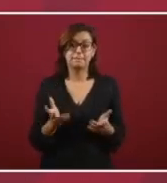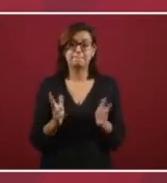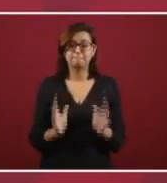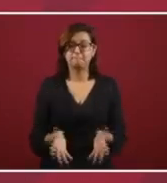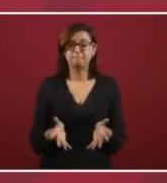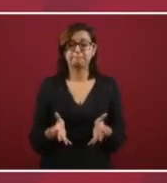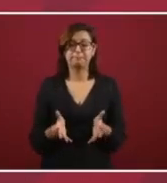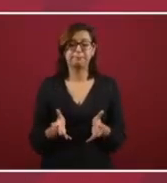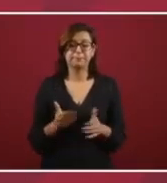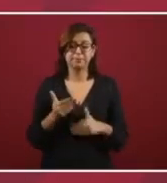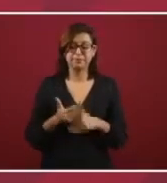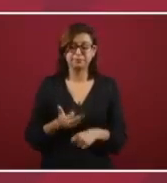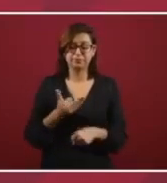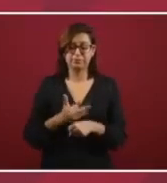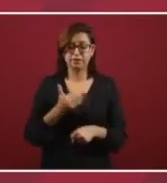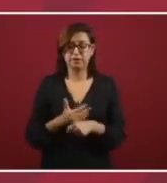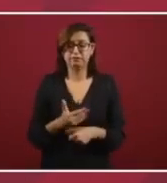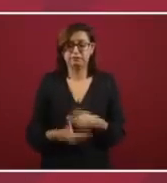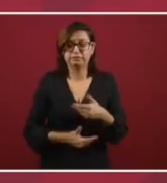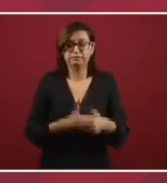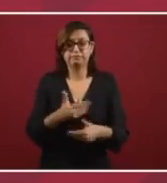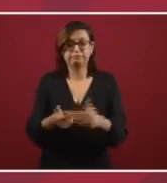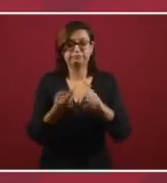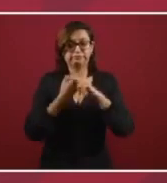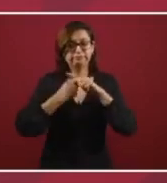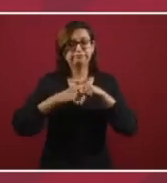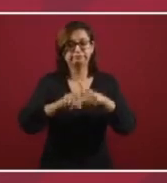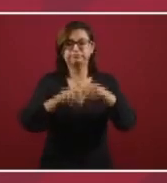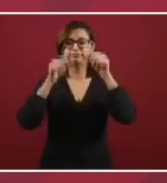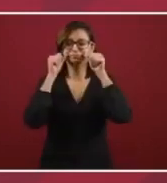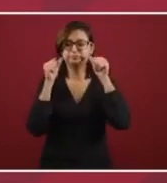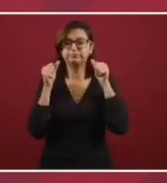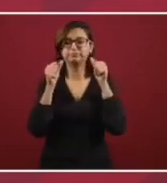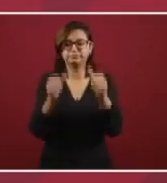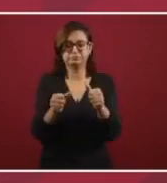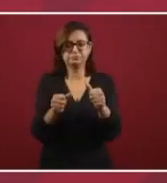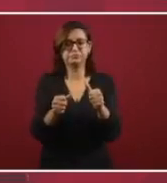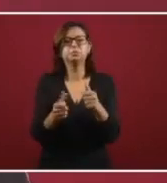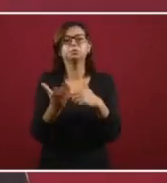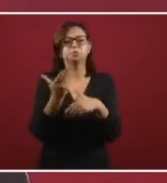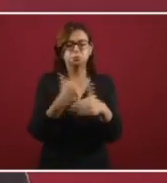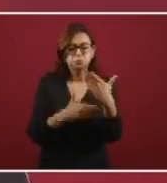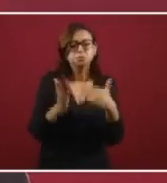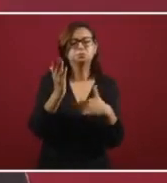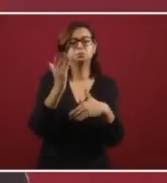asunto se está atendiendo y está saliendo bien